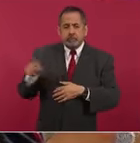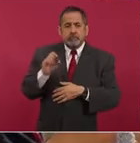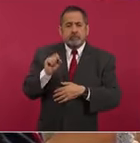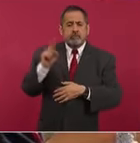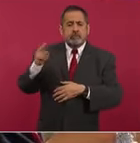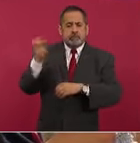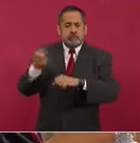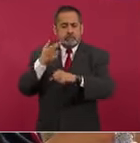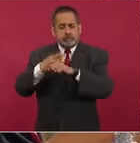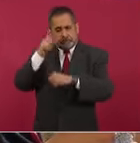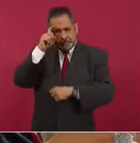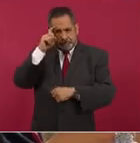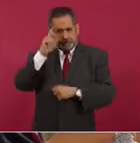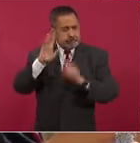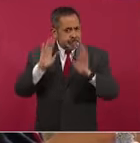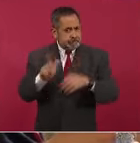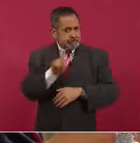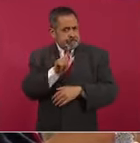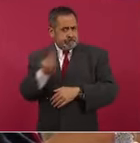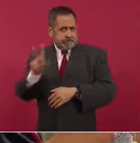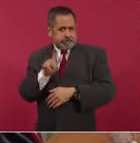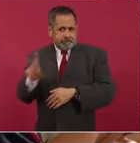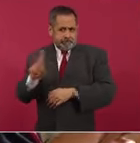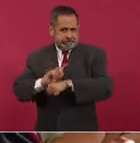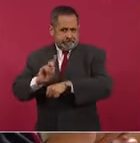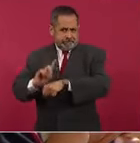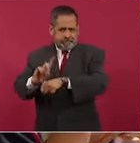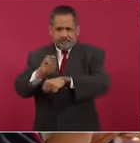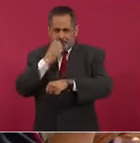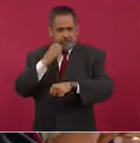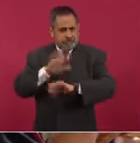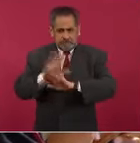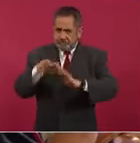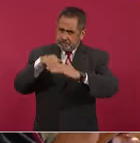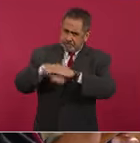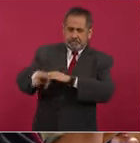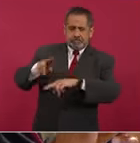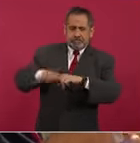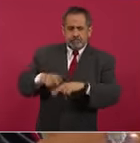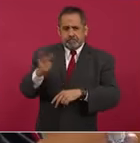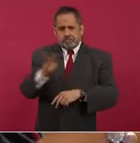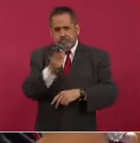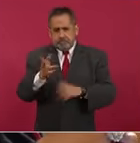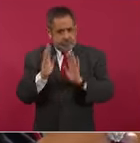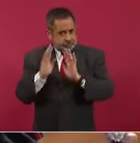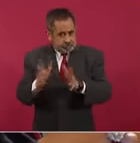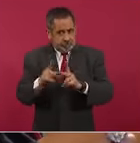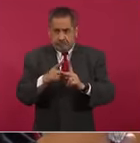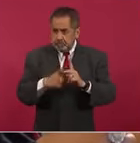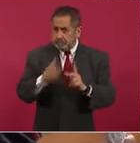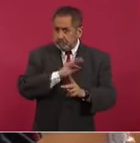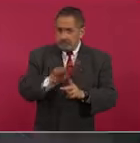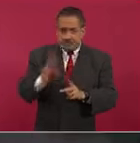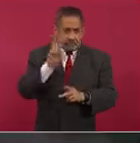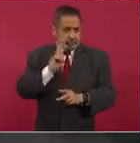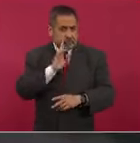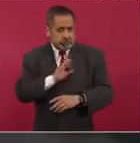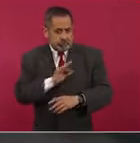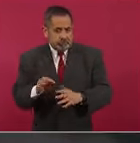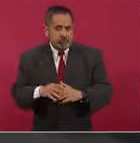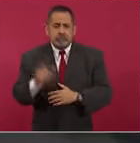López-Gatell el tema del regreso a clases ya diarias o la normalidad completa. Es preguntarle a ambos si ya se contempla esta posibilidad y